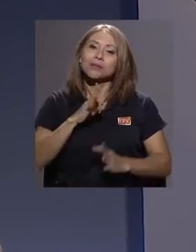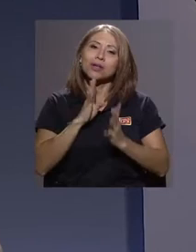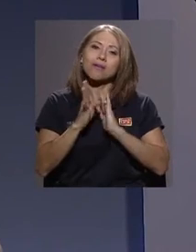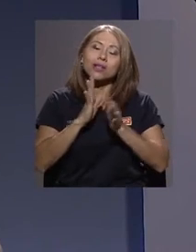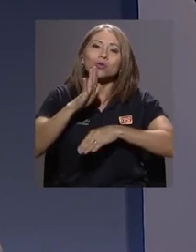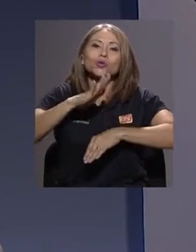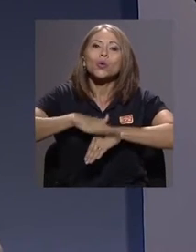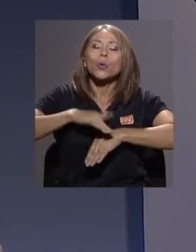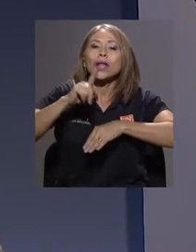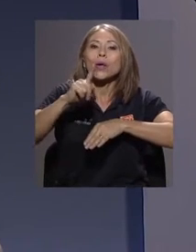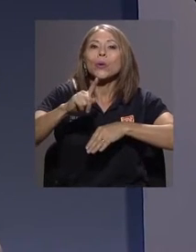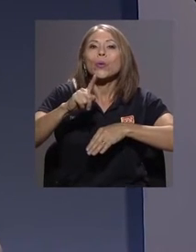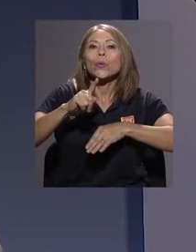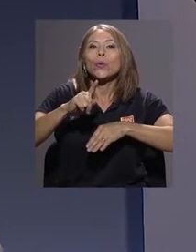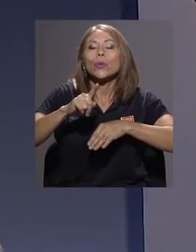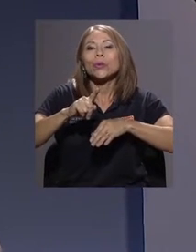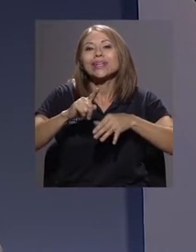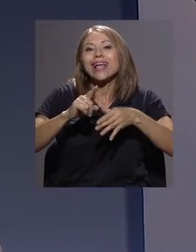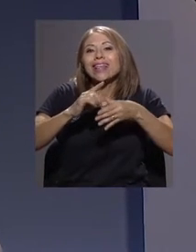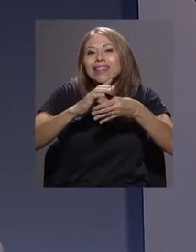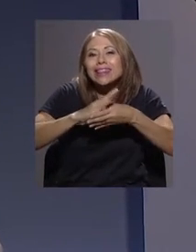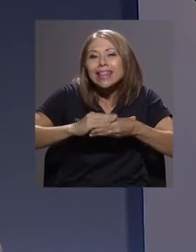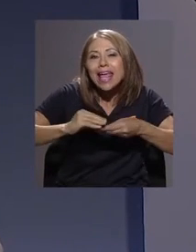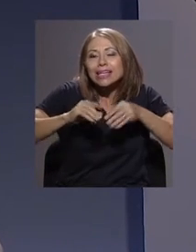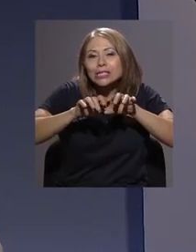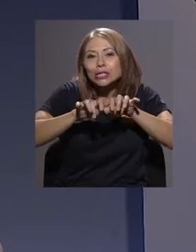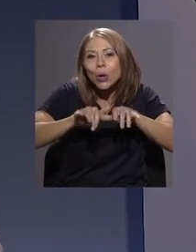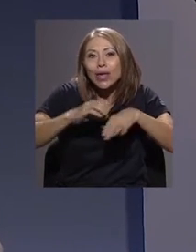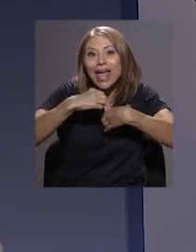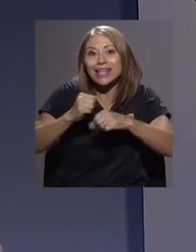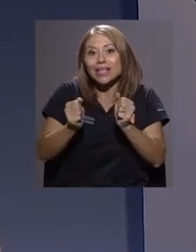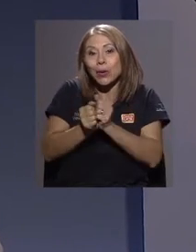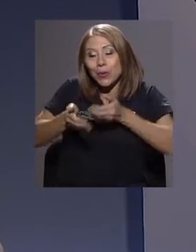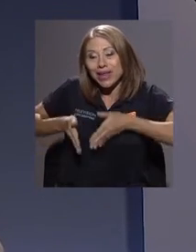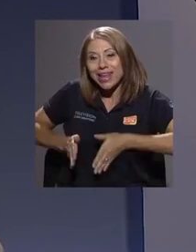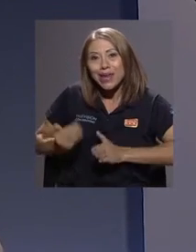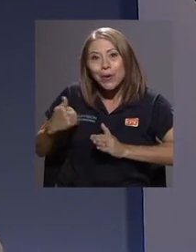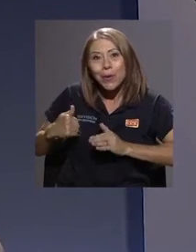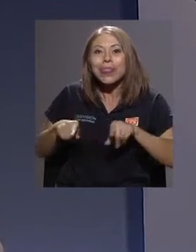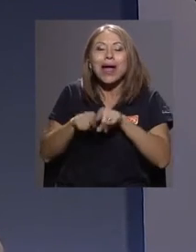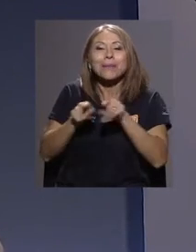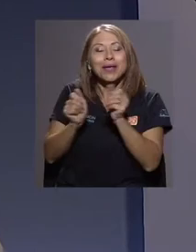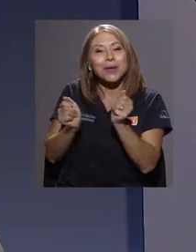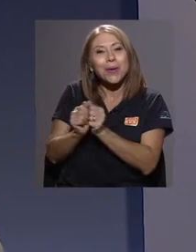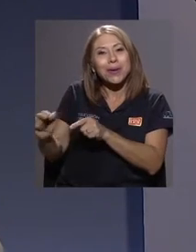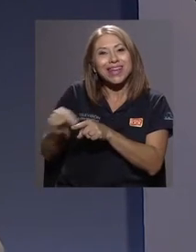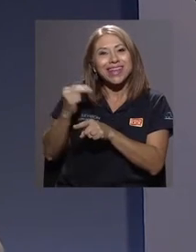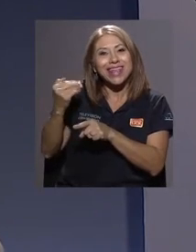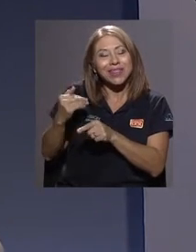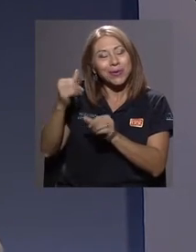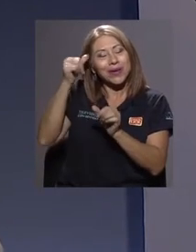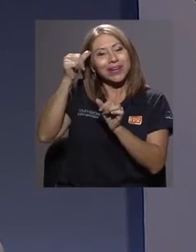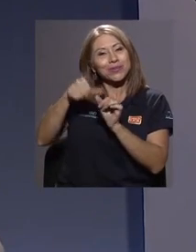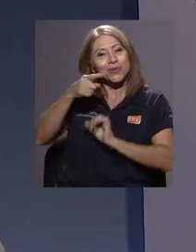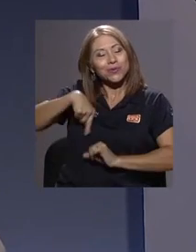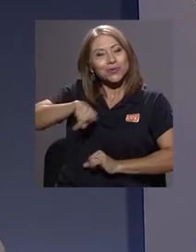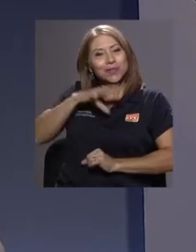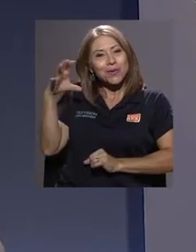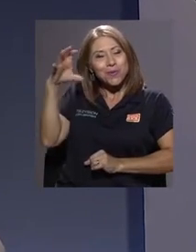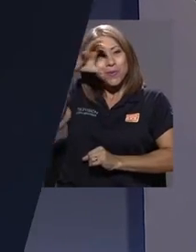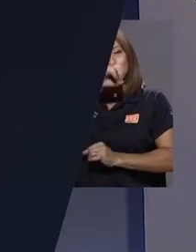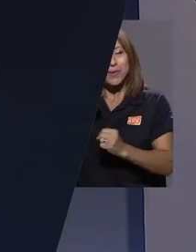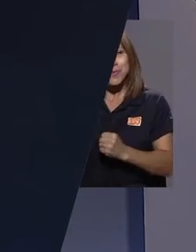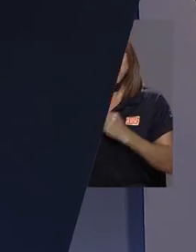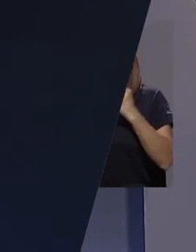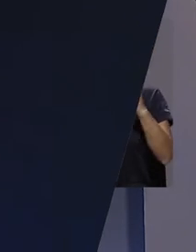hace con su hijo pero también con su nieto y que la ilustra y que nos recuerda la potencia que tiene en la vida nuestra los